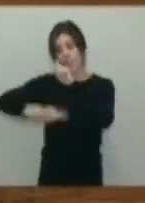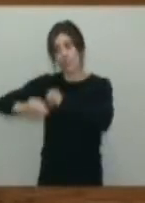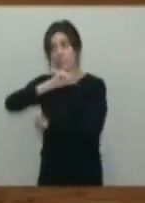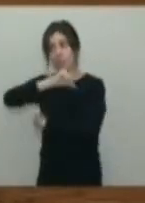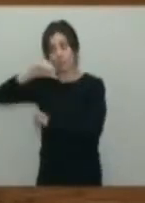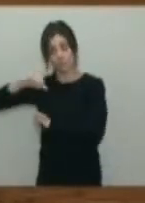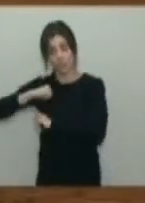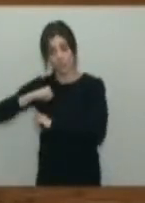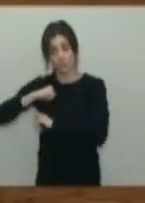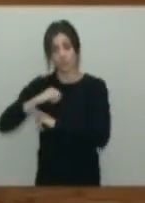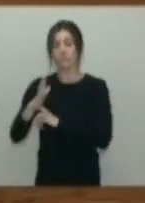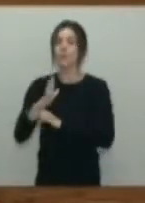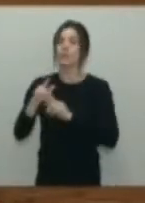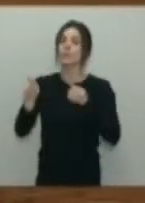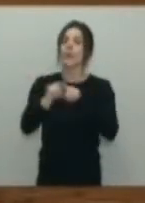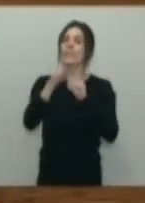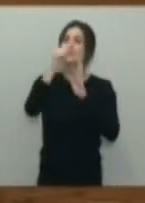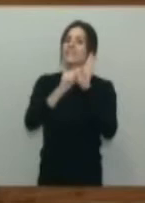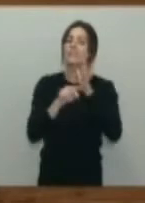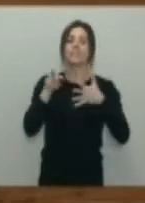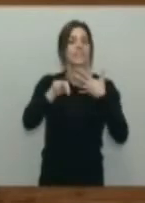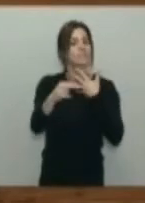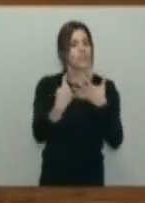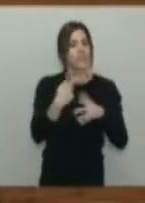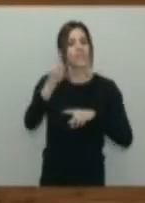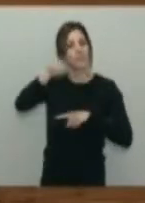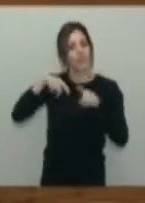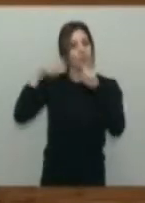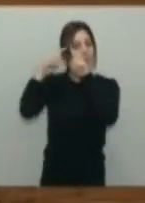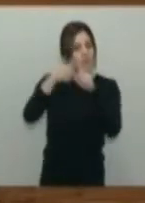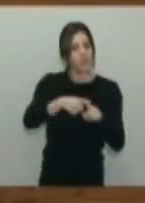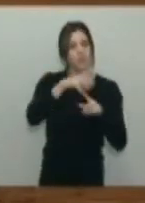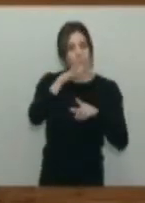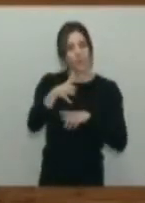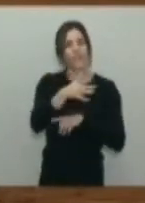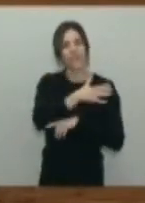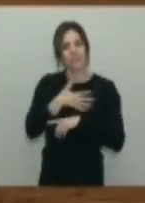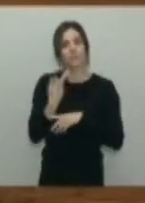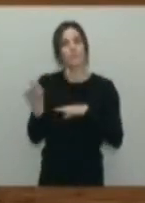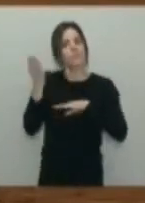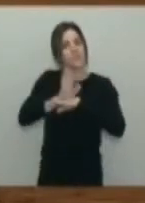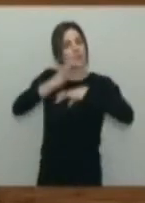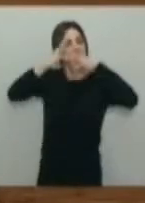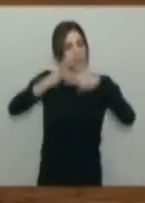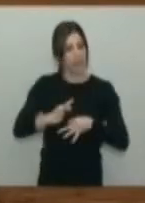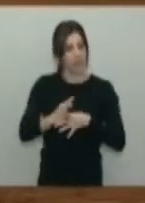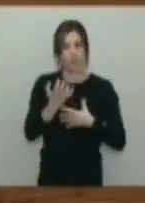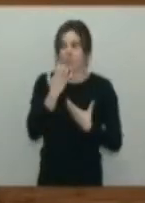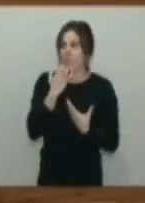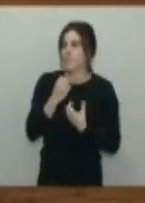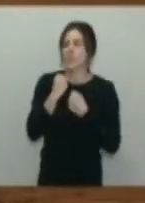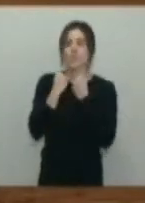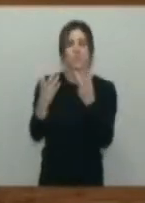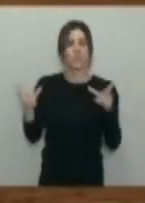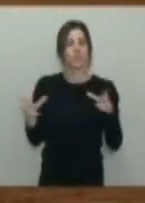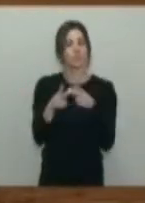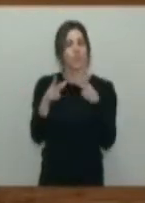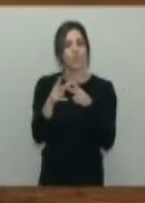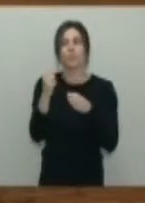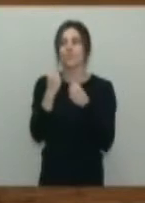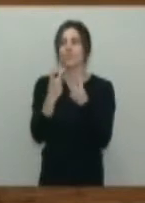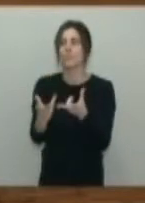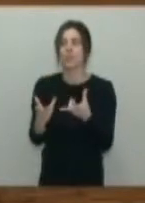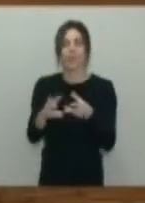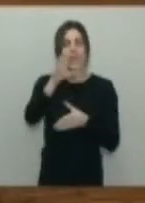y objetivos, de los que pueda deducirse su implantación real, como podrían ser, por ejemplo, el número de socios, el número de sedes o los